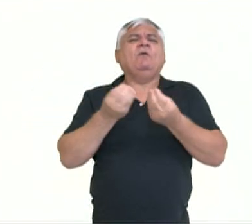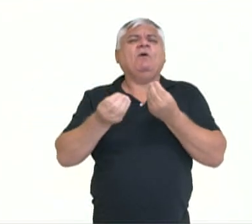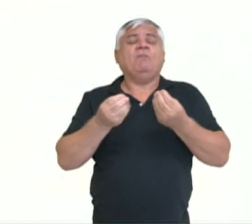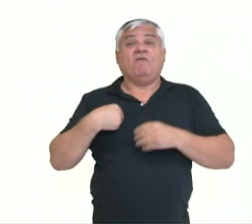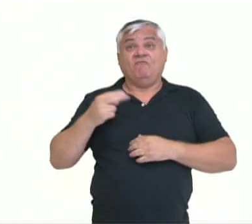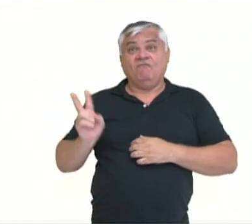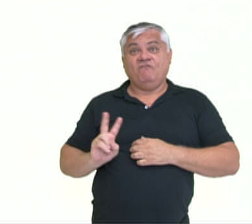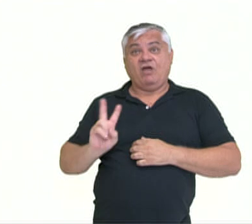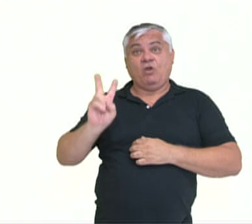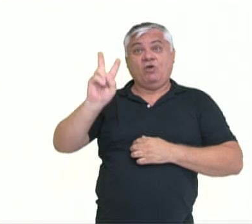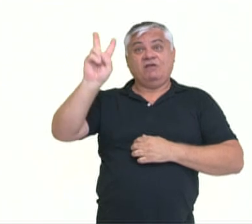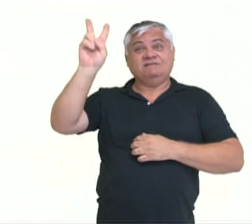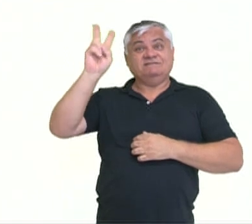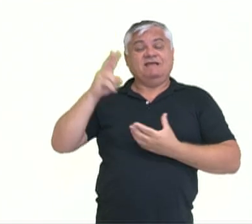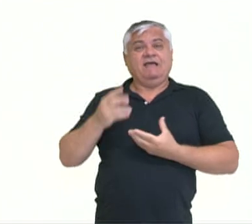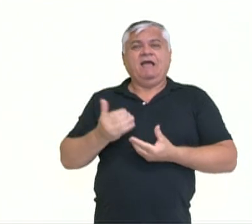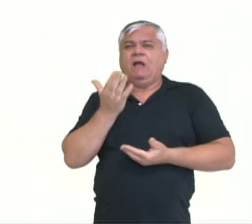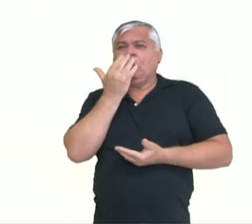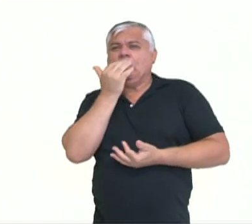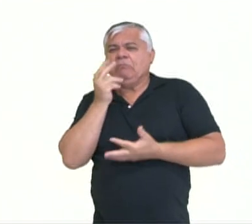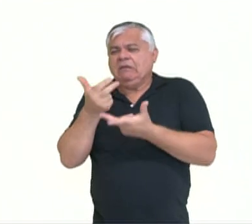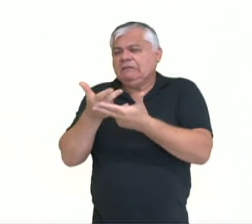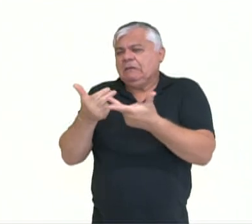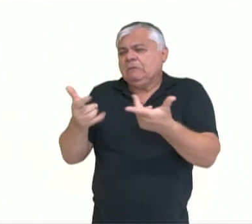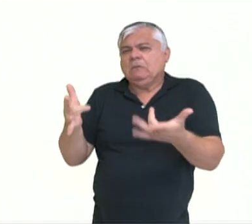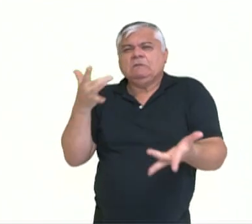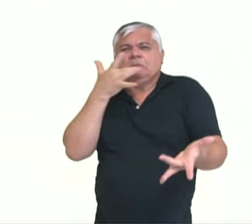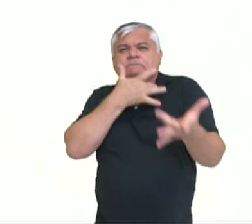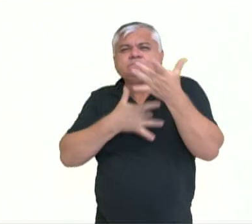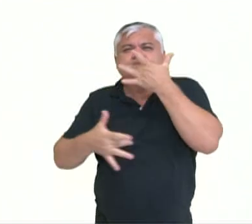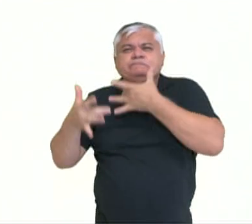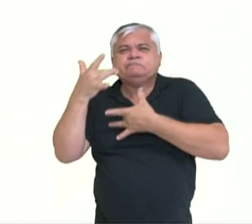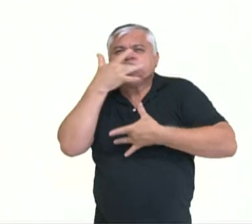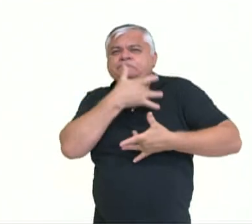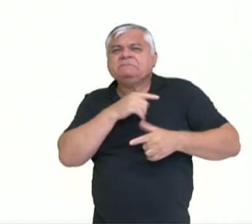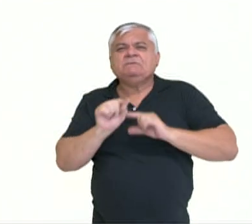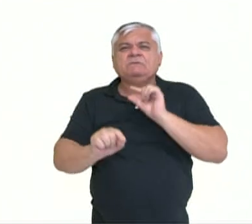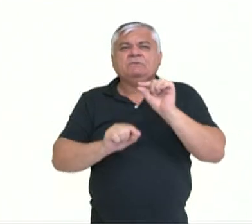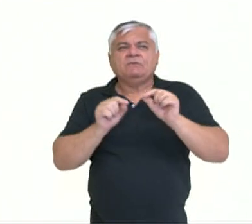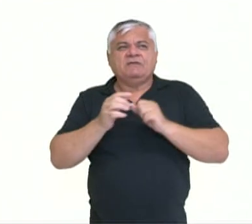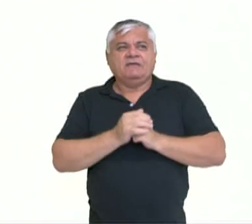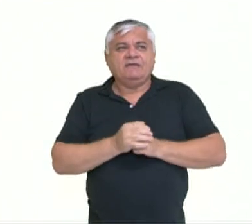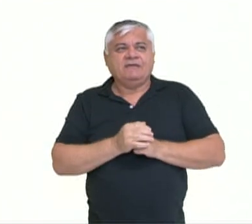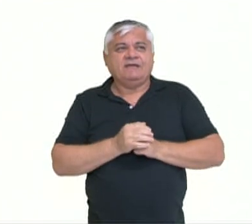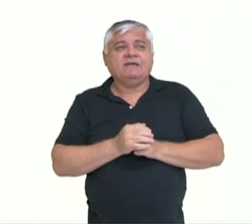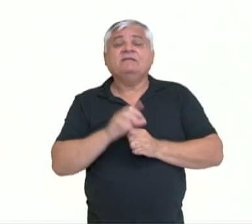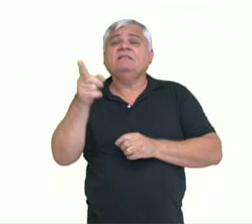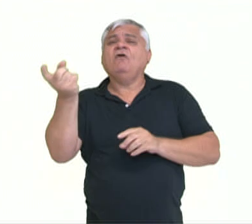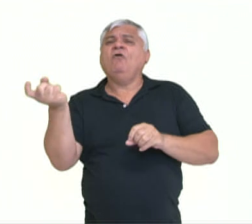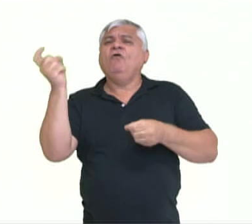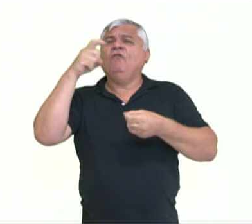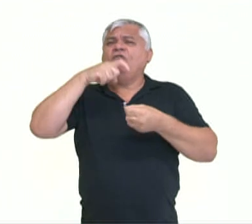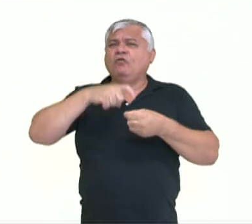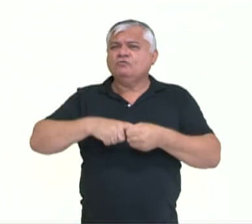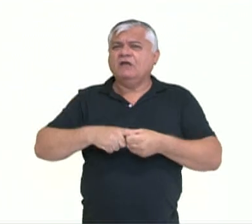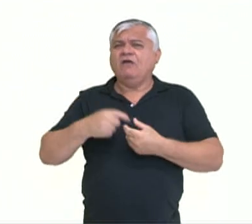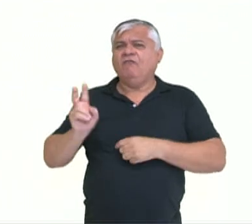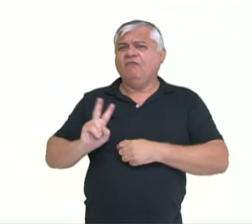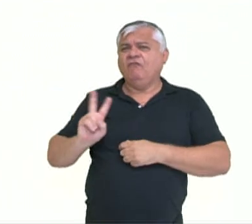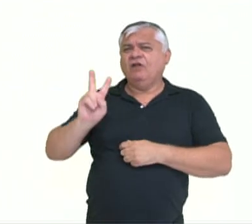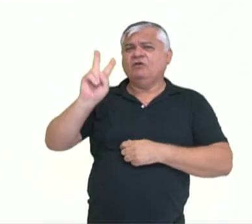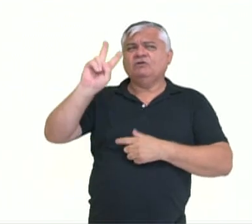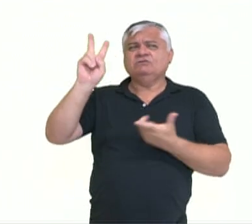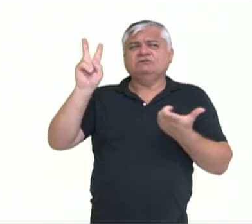poco, saboreando una copa, es desear empezar. Entonces acá en el verso, regresar valorando lo